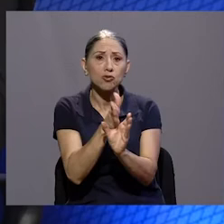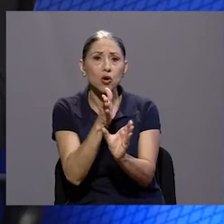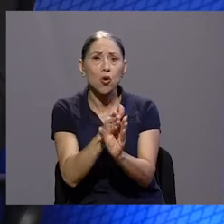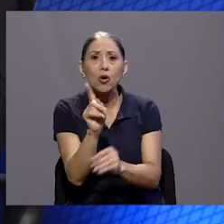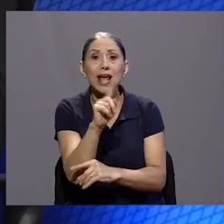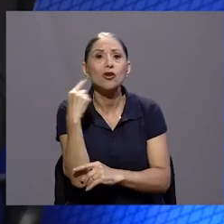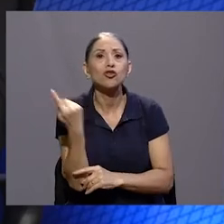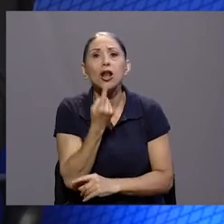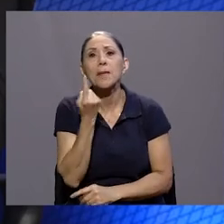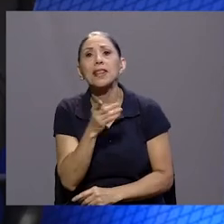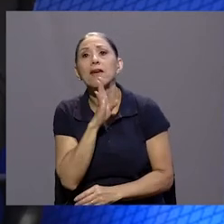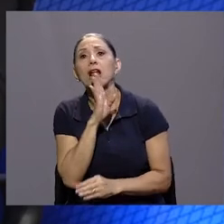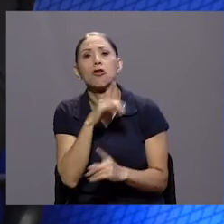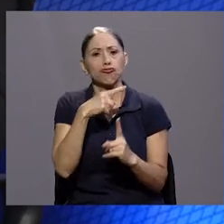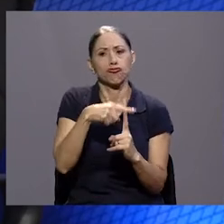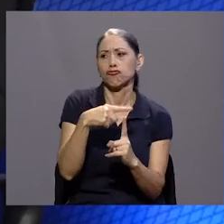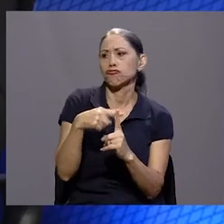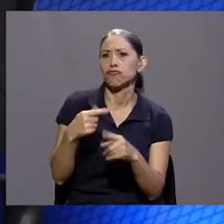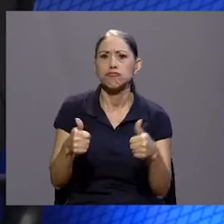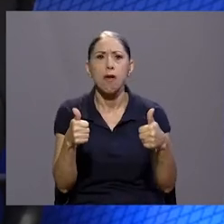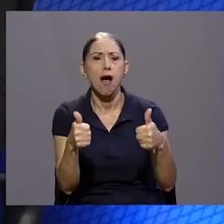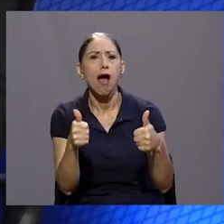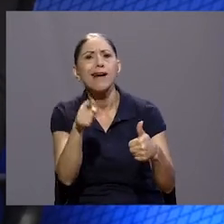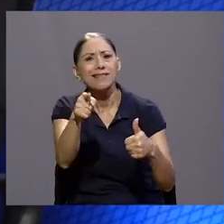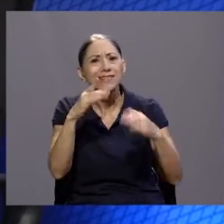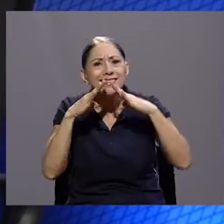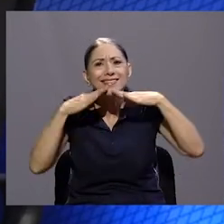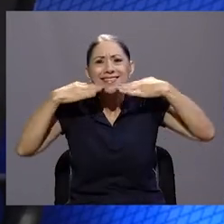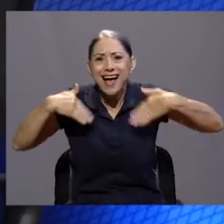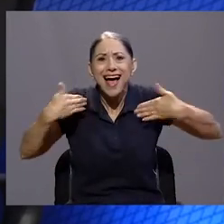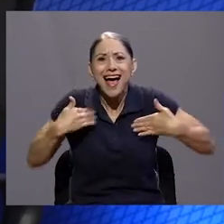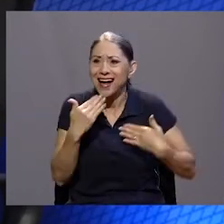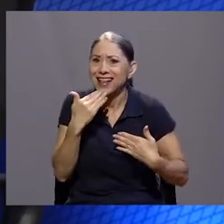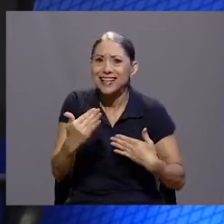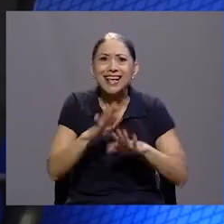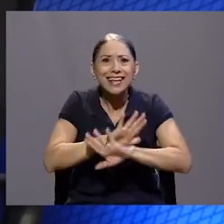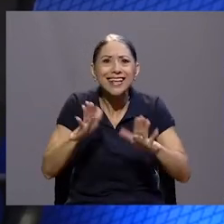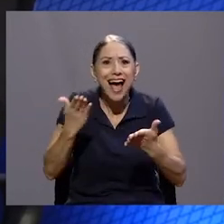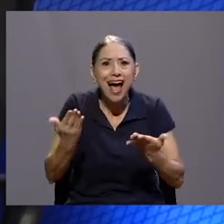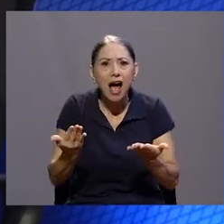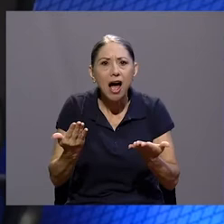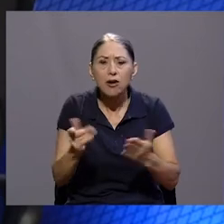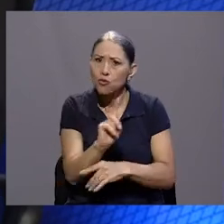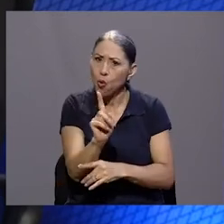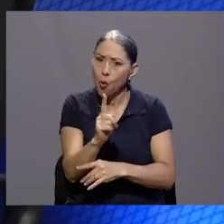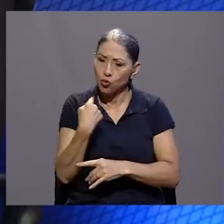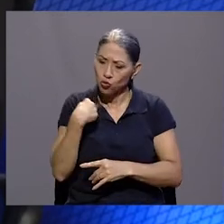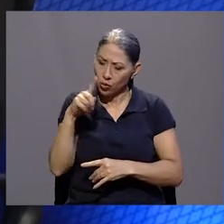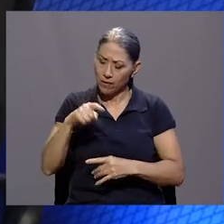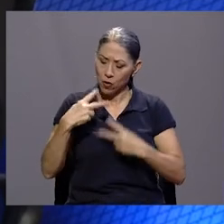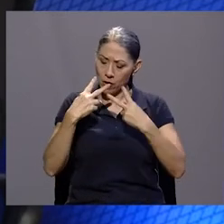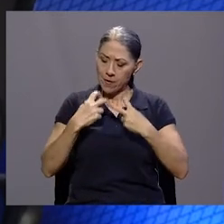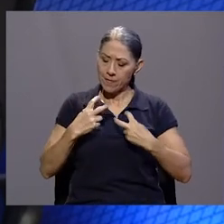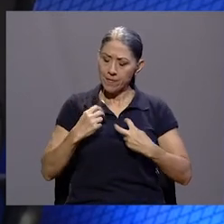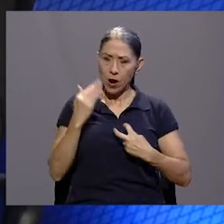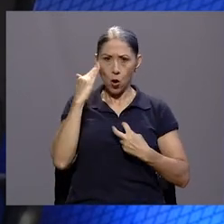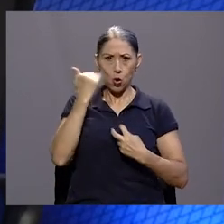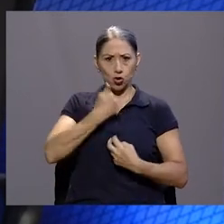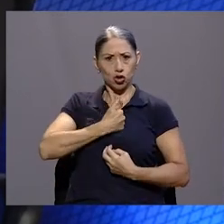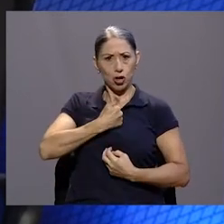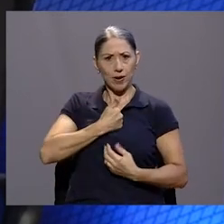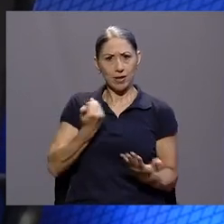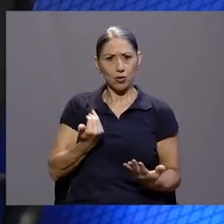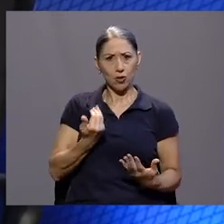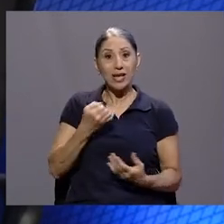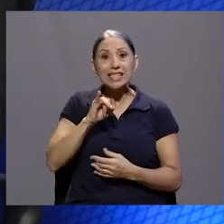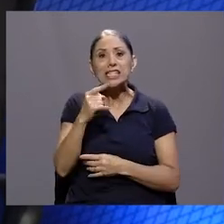psicología no solamente quedamos con un discurso de positivismo donde sea feliz agradezca y ya no yo tengo que tener un autoconocimiento y si yo